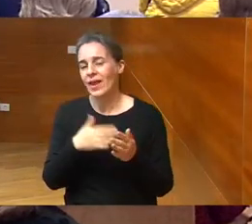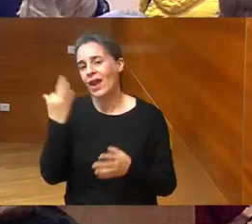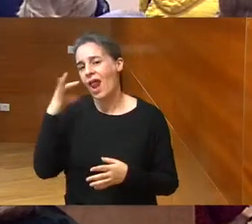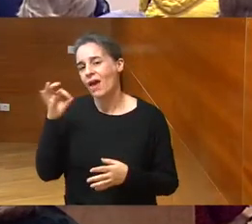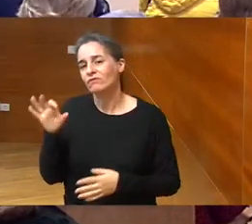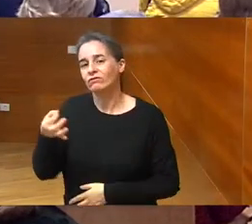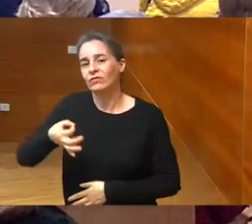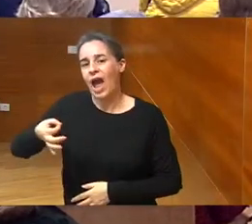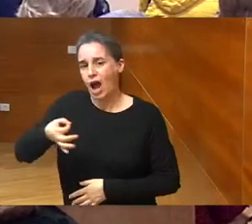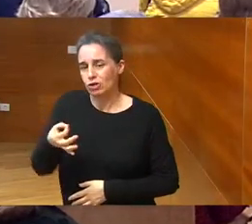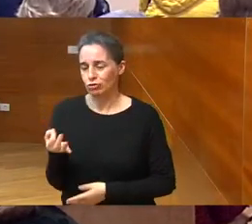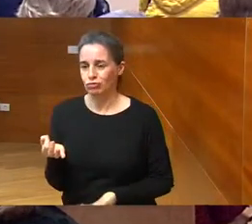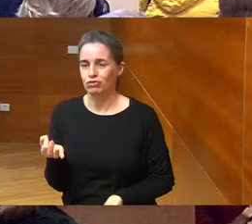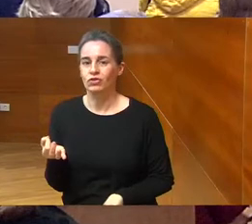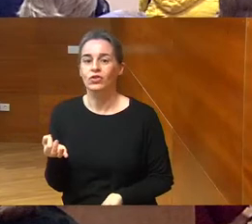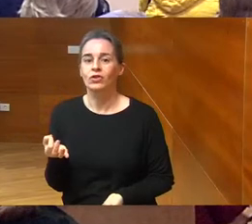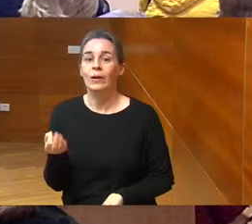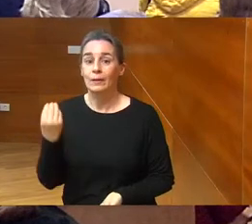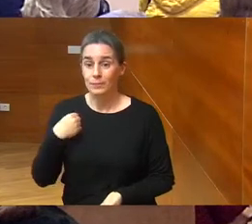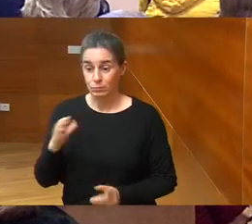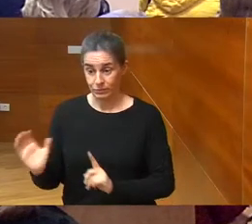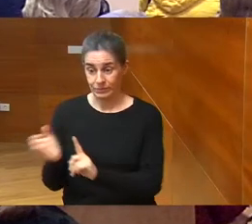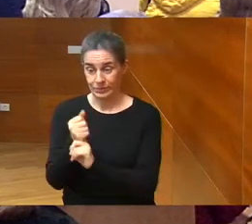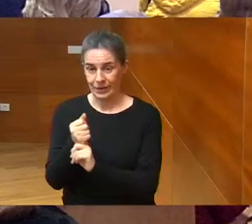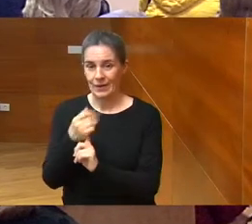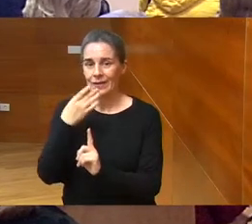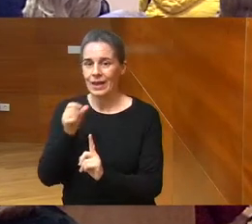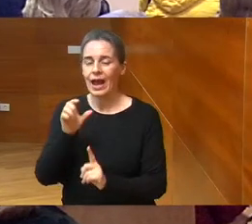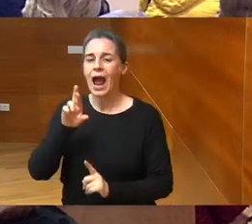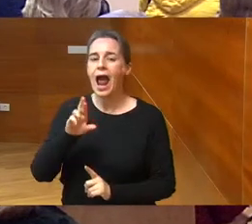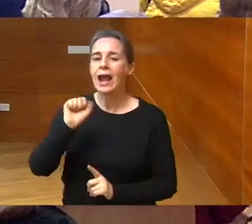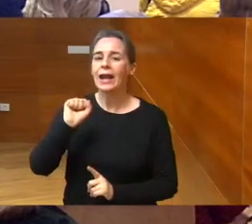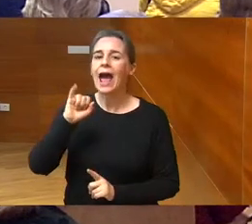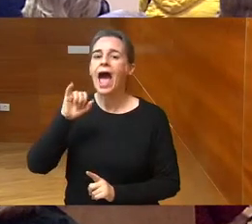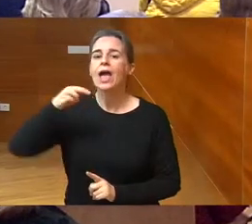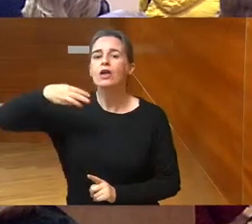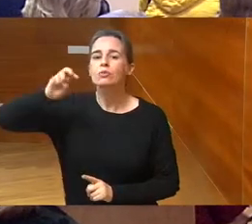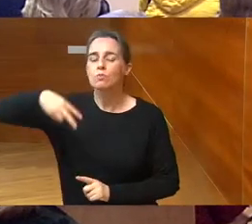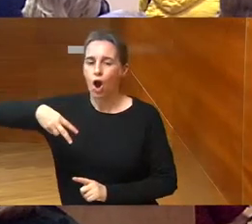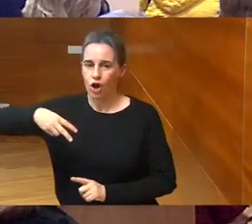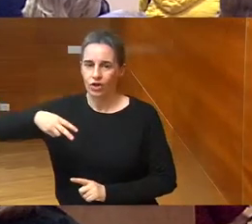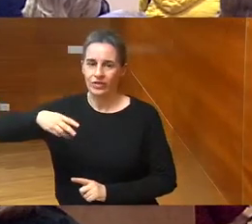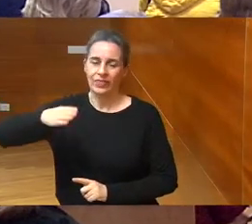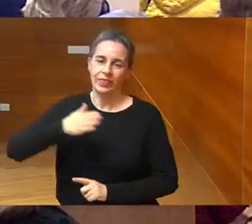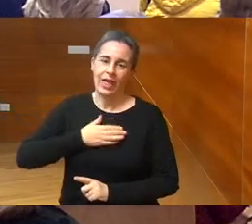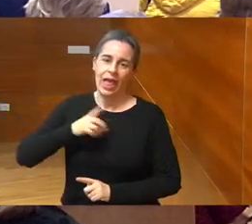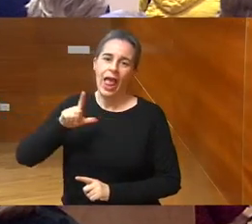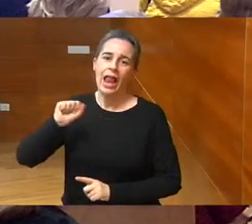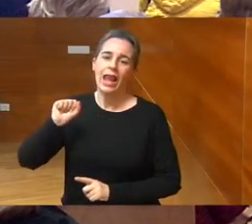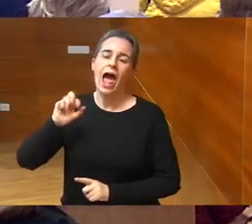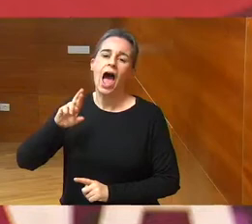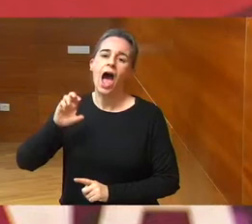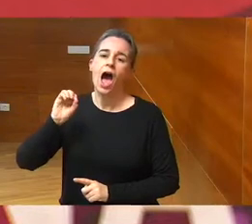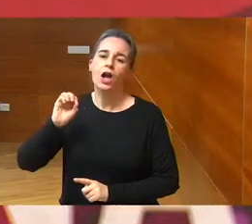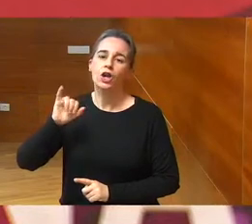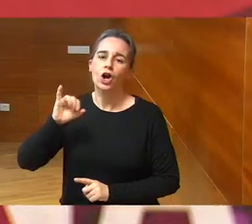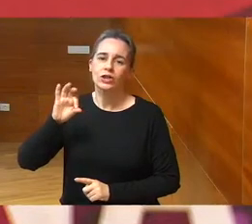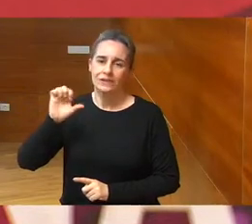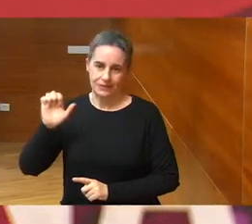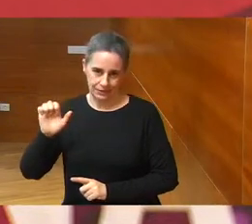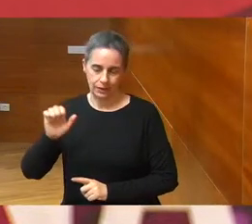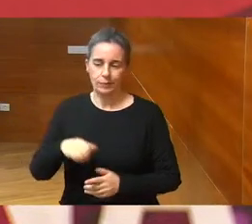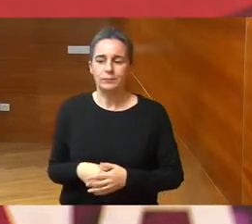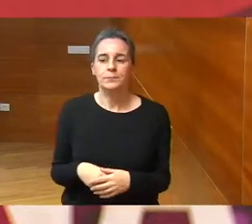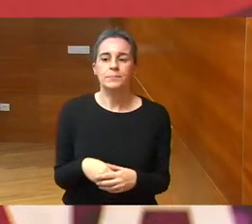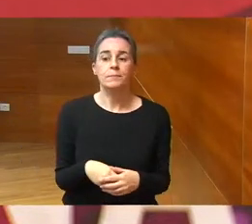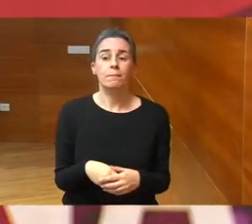Pues precisamente Raymond Raymond del aro es con un boing esto en 1910 supón Bueno